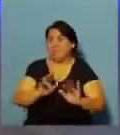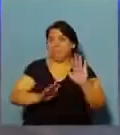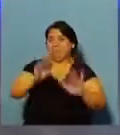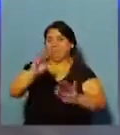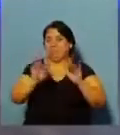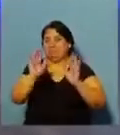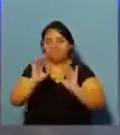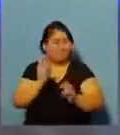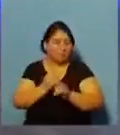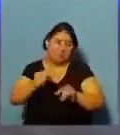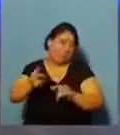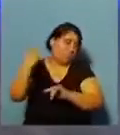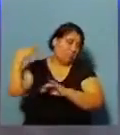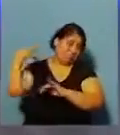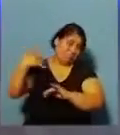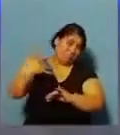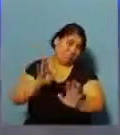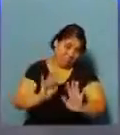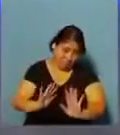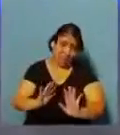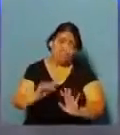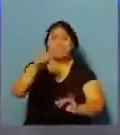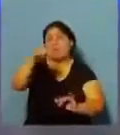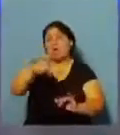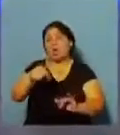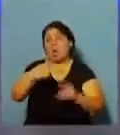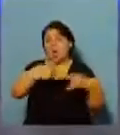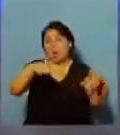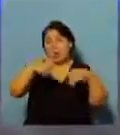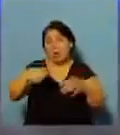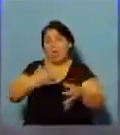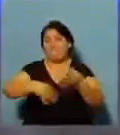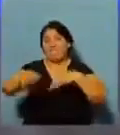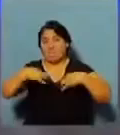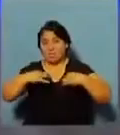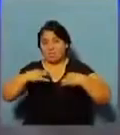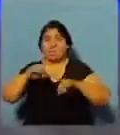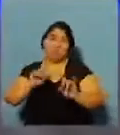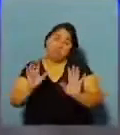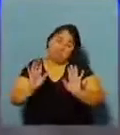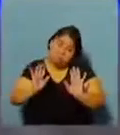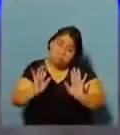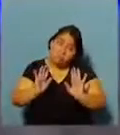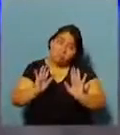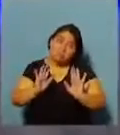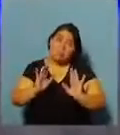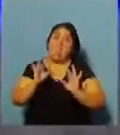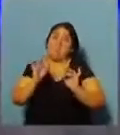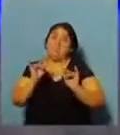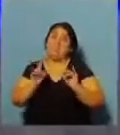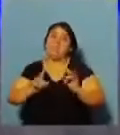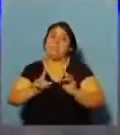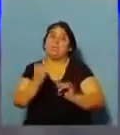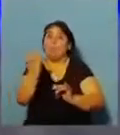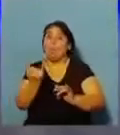viene pasando desde hace muchos años. No solamente en los locales de ropas, ¿no? Donde es difícil, si uno es de contextura